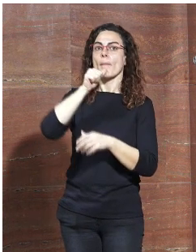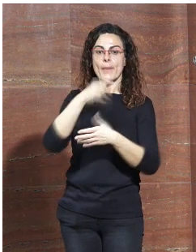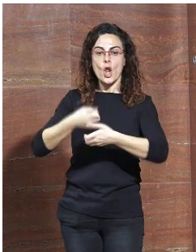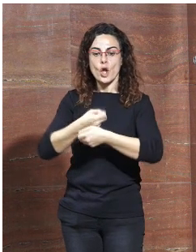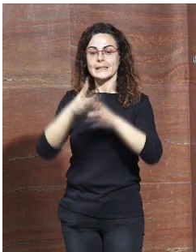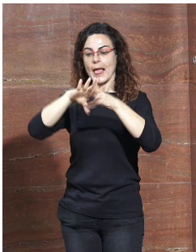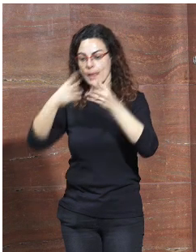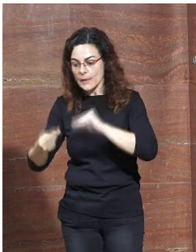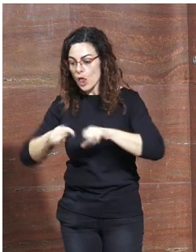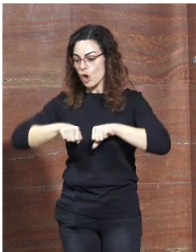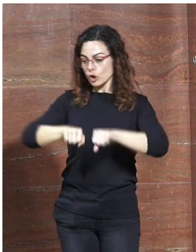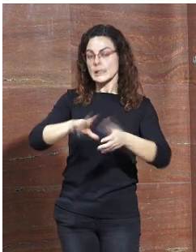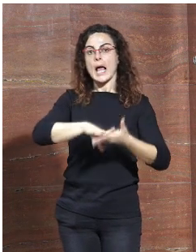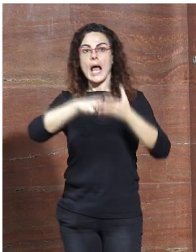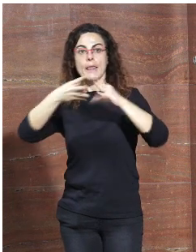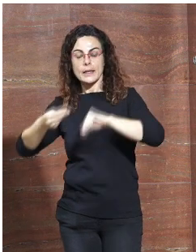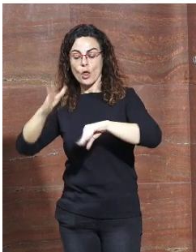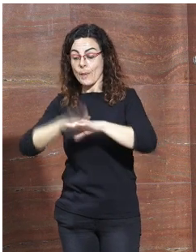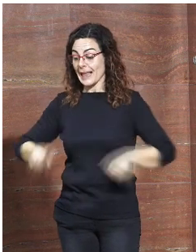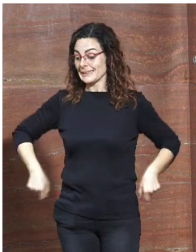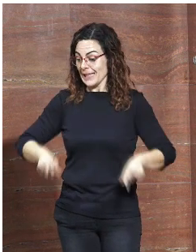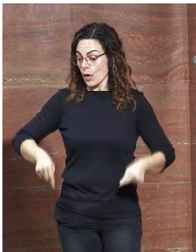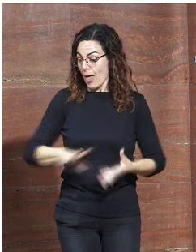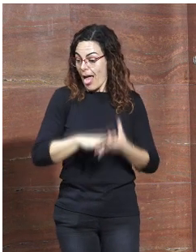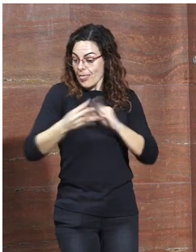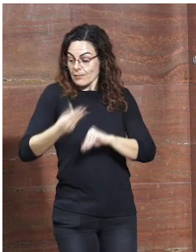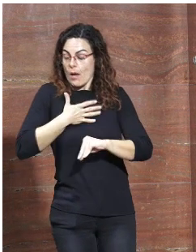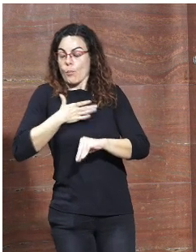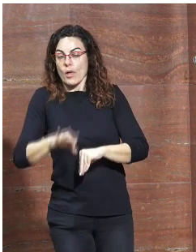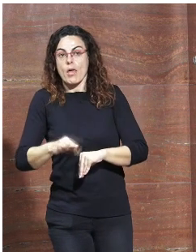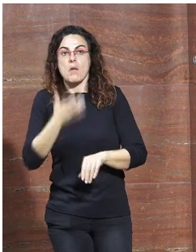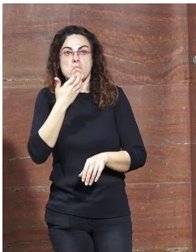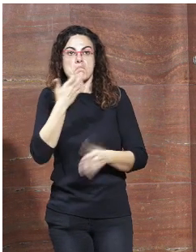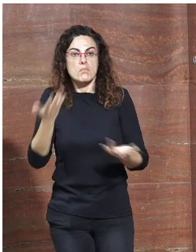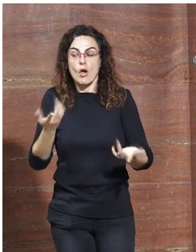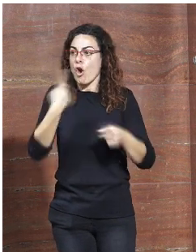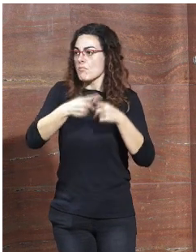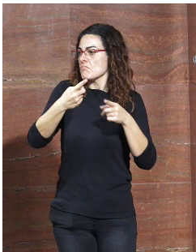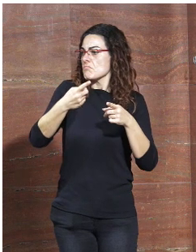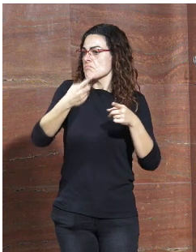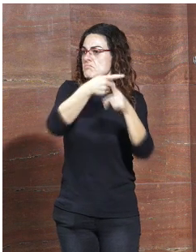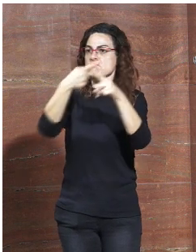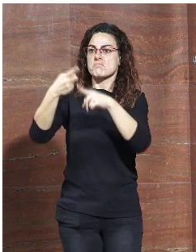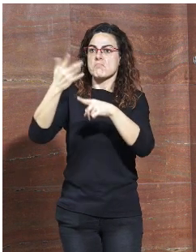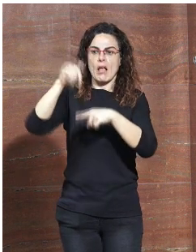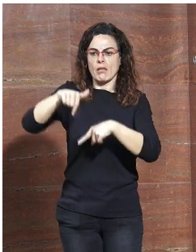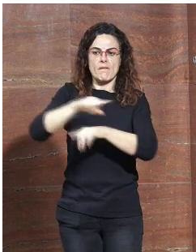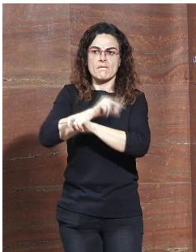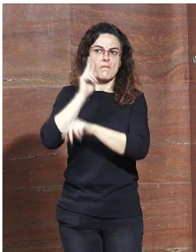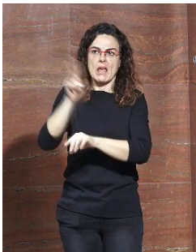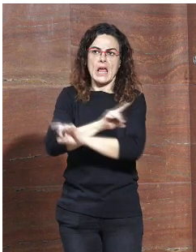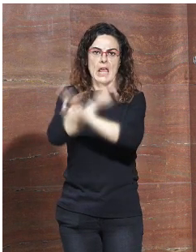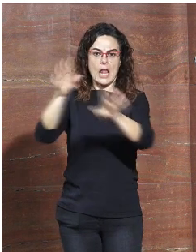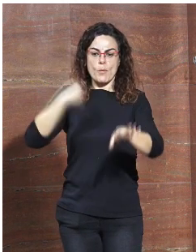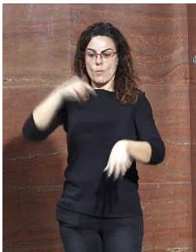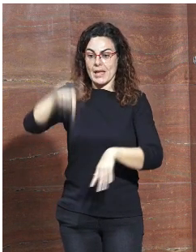de bebés para acoplarlos a las sillas de ruedas, dispositivos que aquí podemos ver claramente